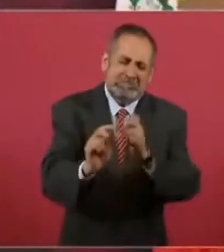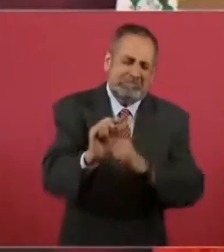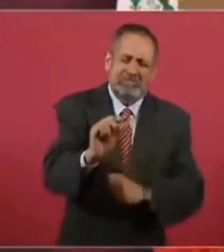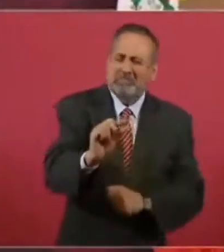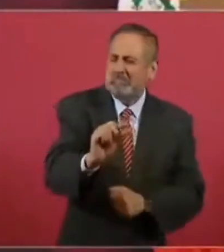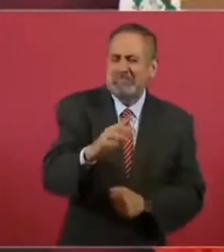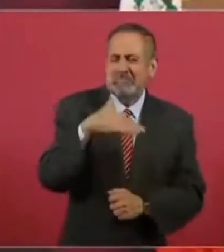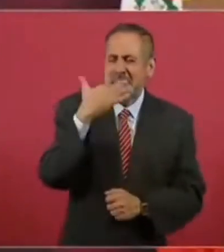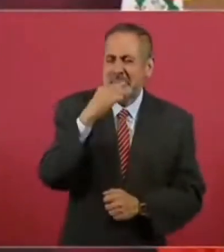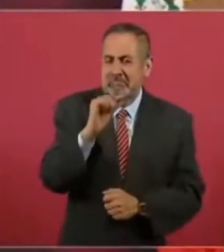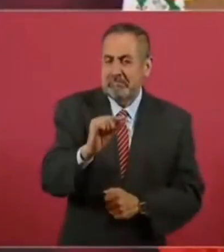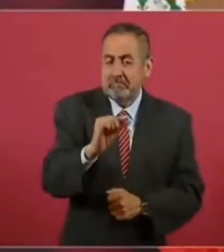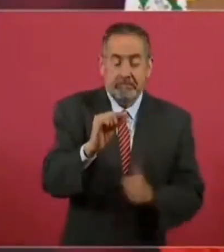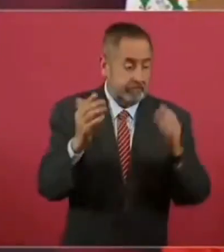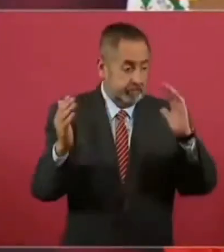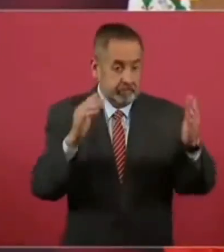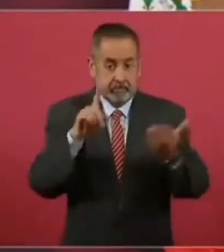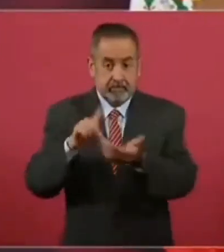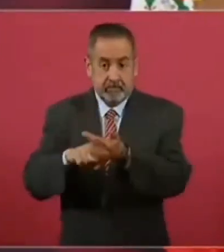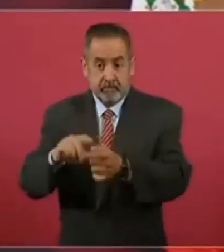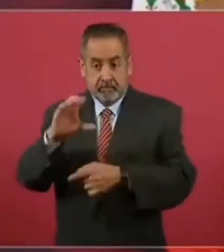en comparación con Salinas.